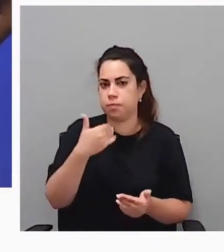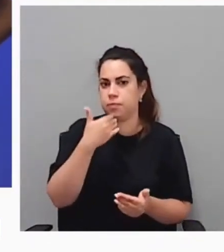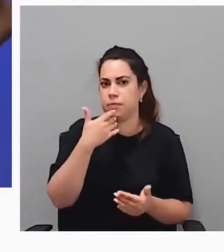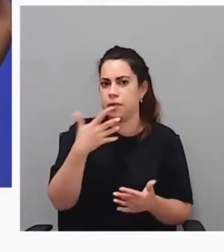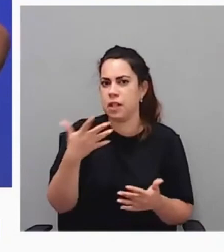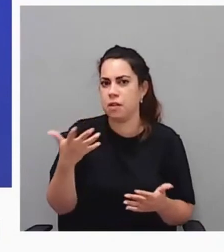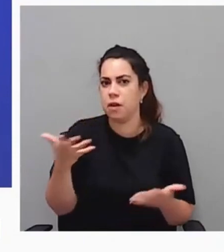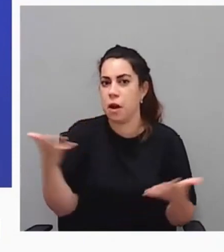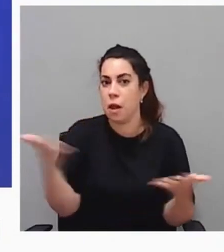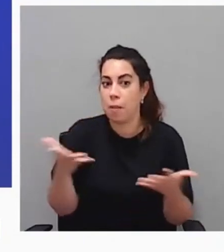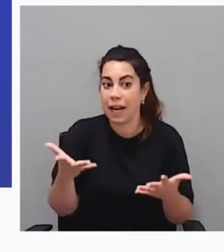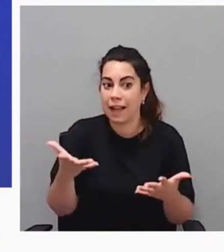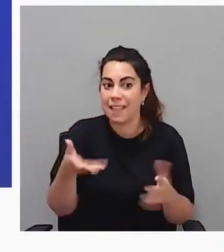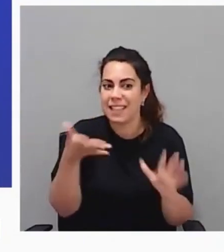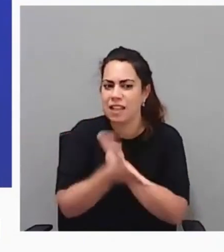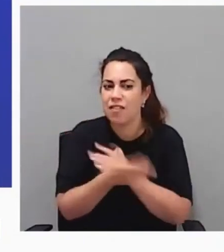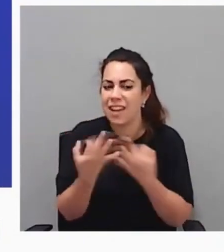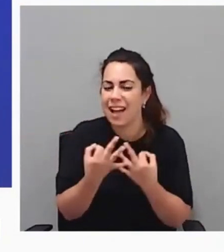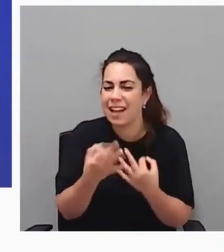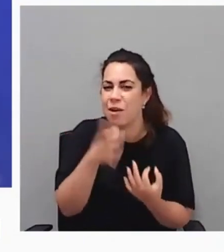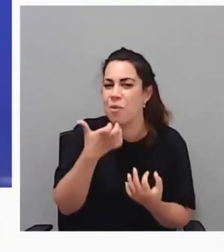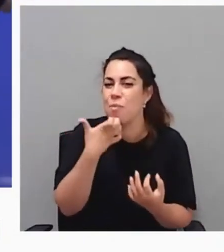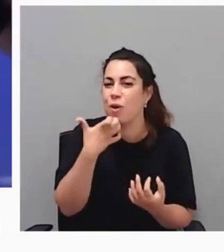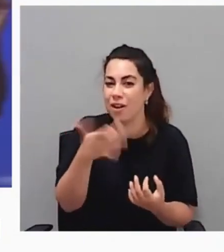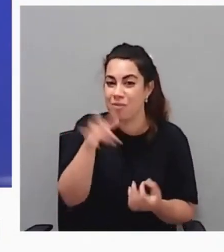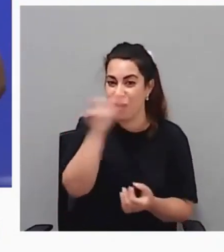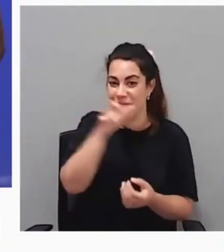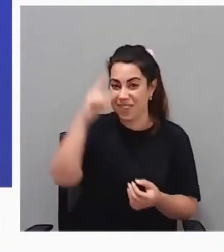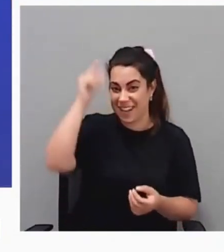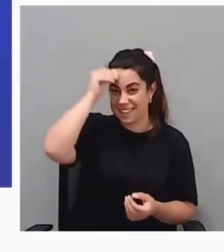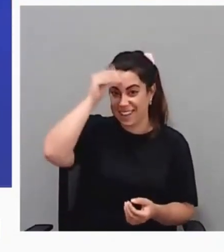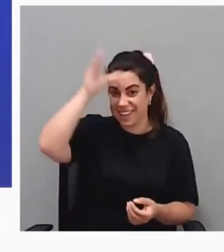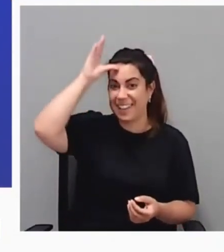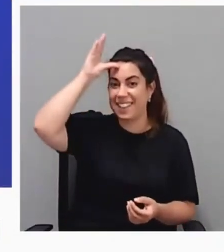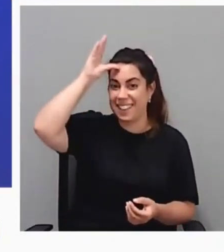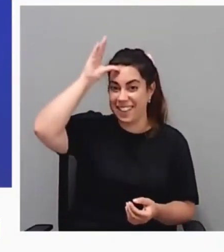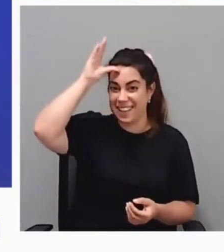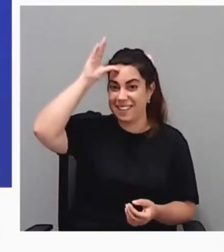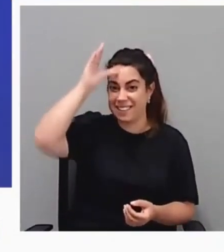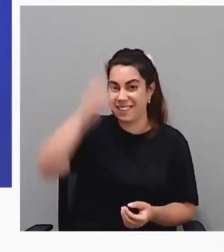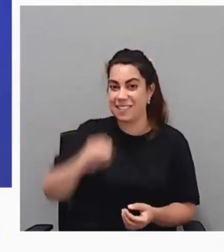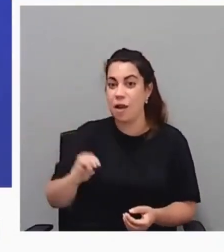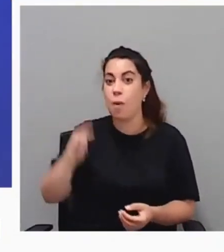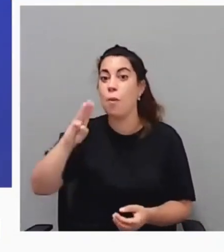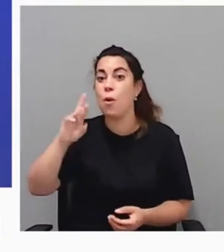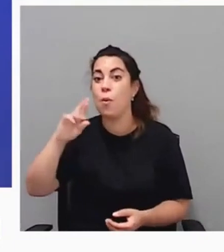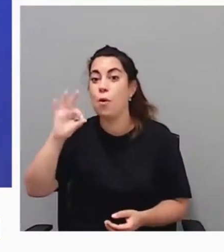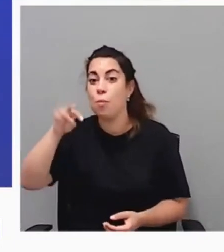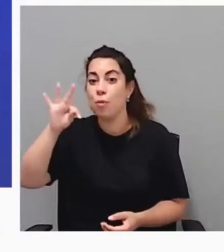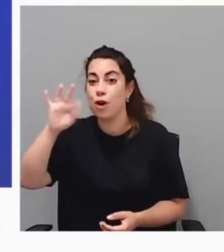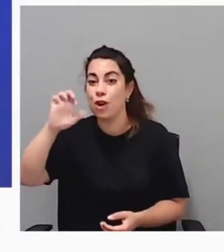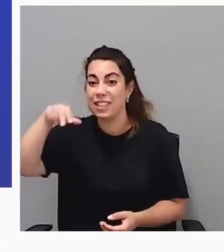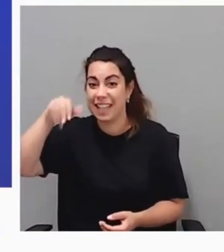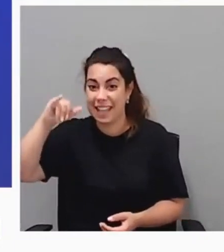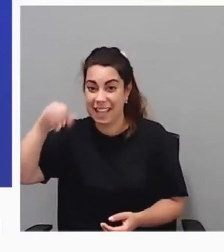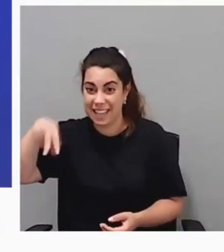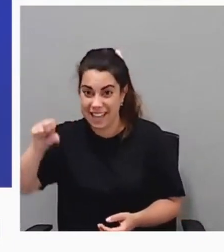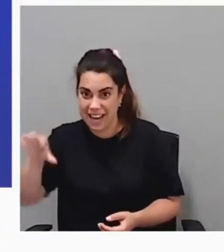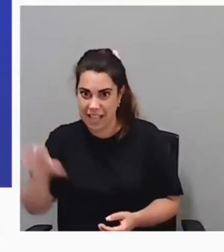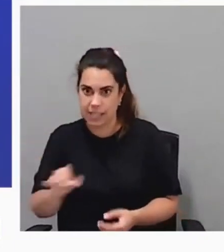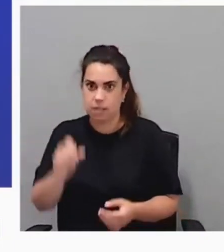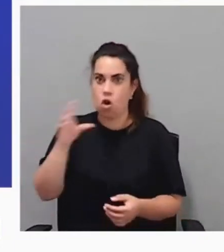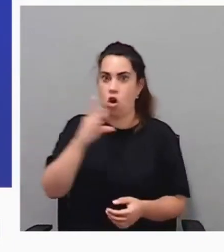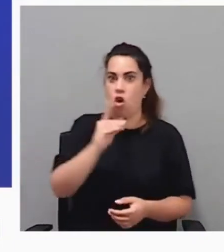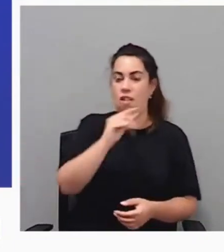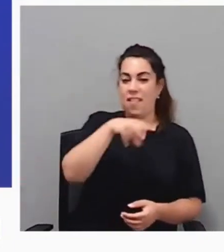humana. Juntando bolitas que son proteínas y DNAs, somos capaces de crear una persona que siente